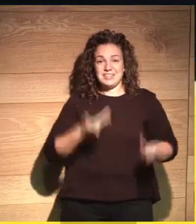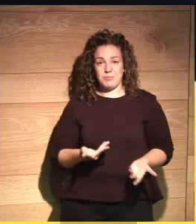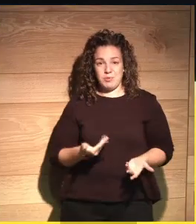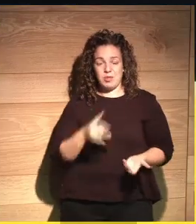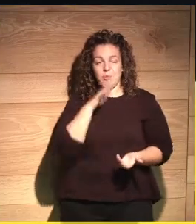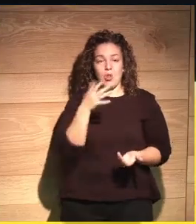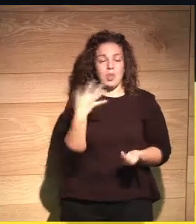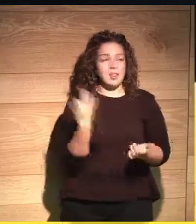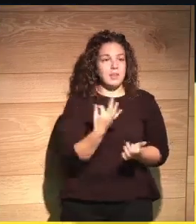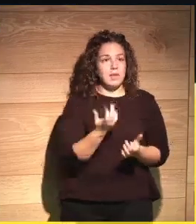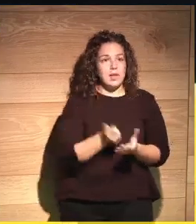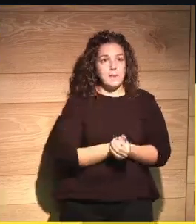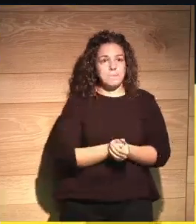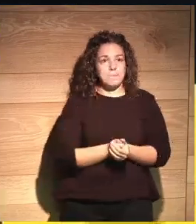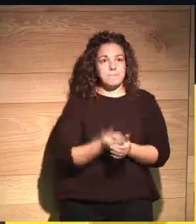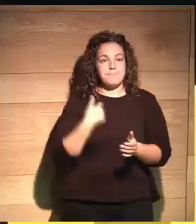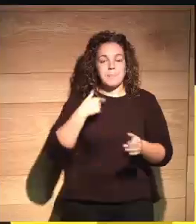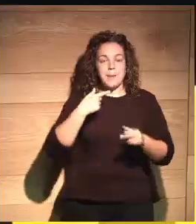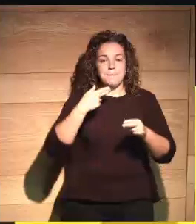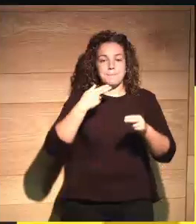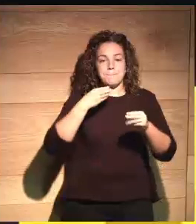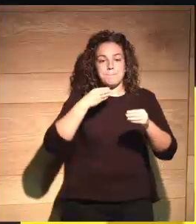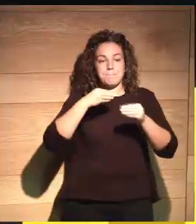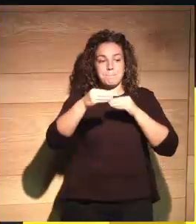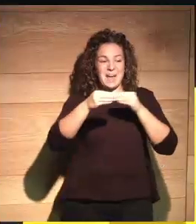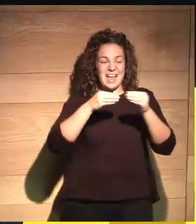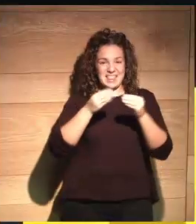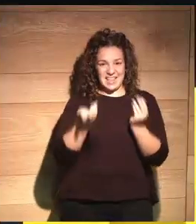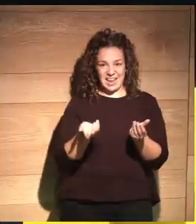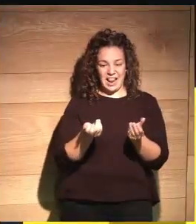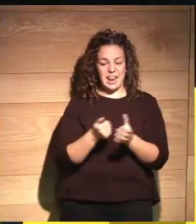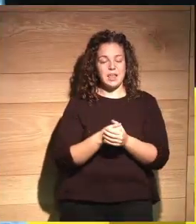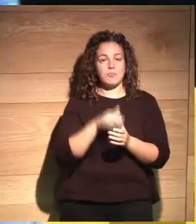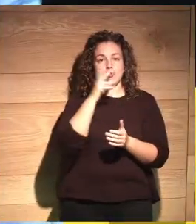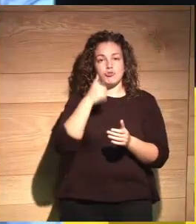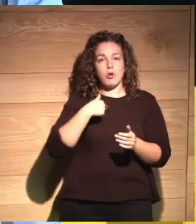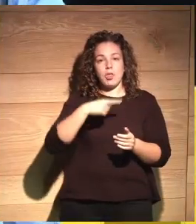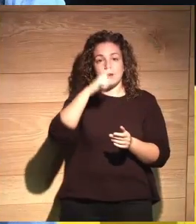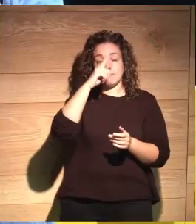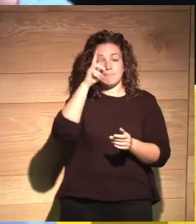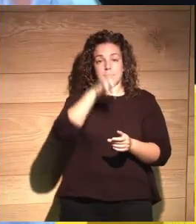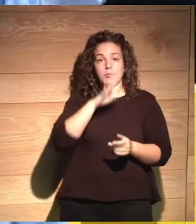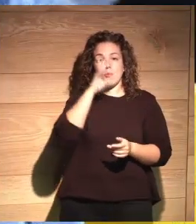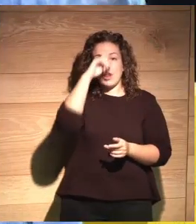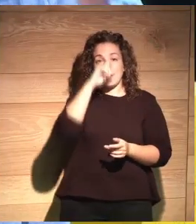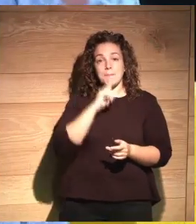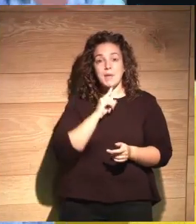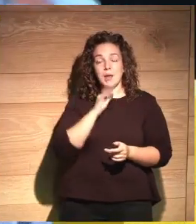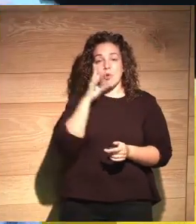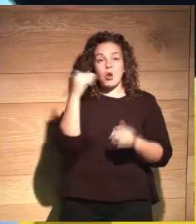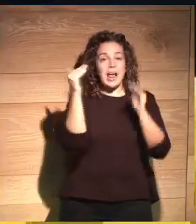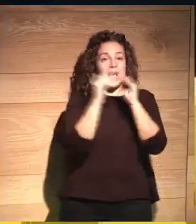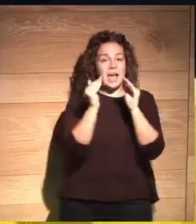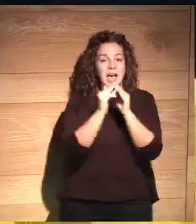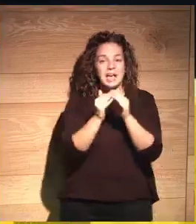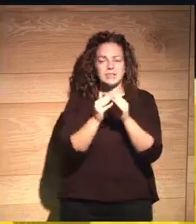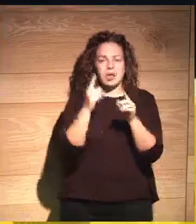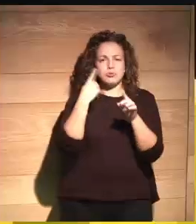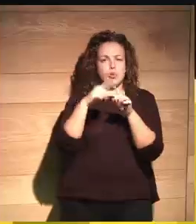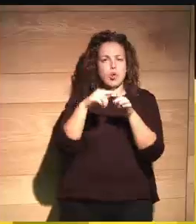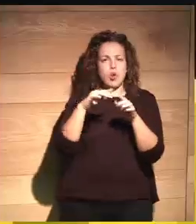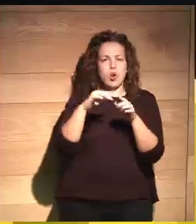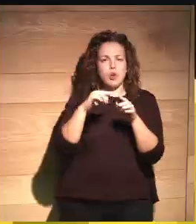agarrar materialidades y repito la imagen es que la casa y se trata de eso